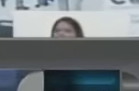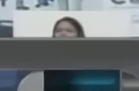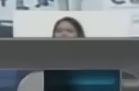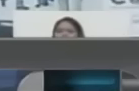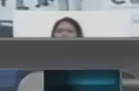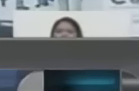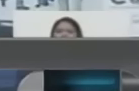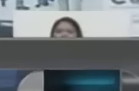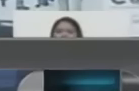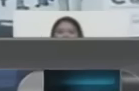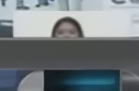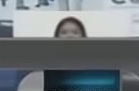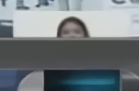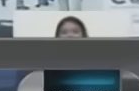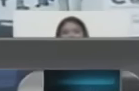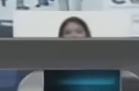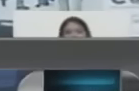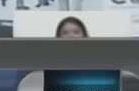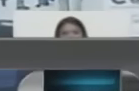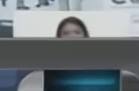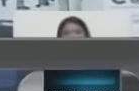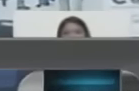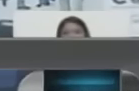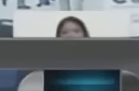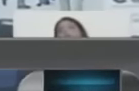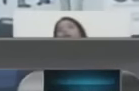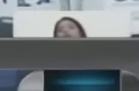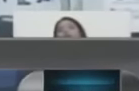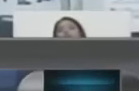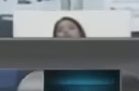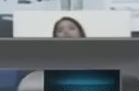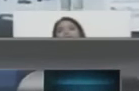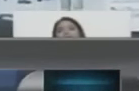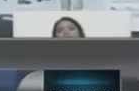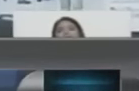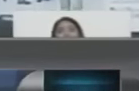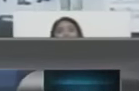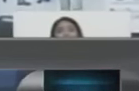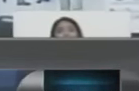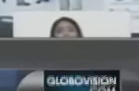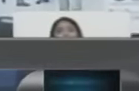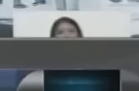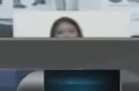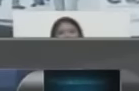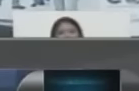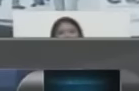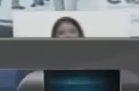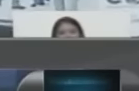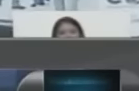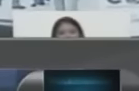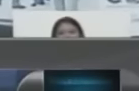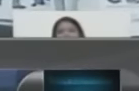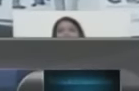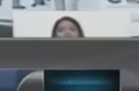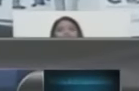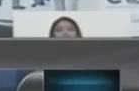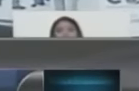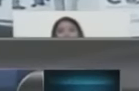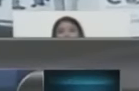para el bachaqueo. Ahí encontramos 6.7 toneladas de la marca harina pan, 10 toneladas de